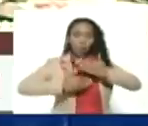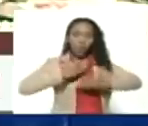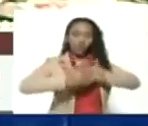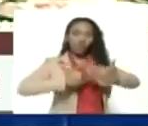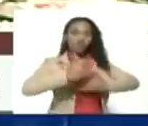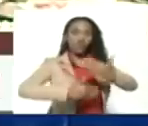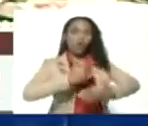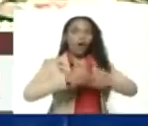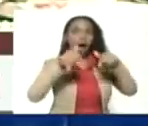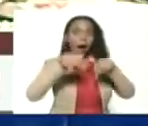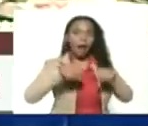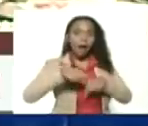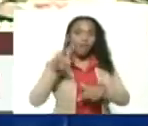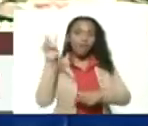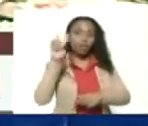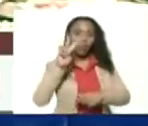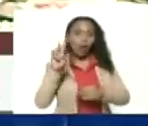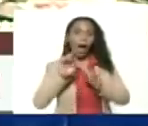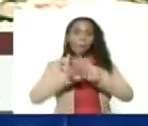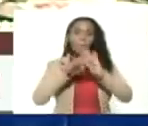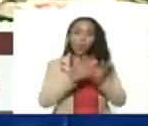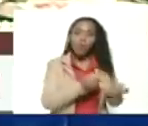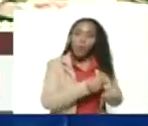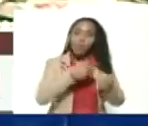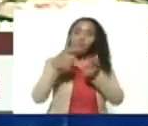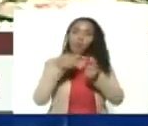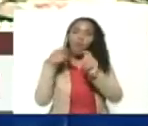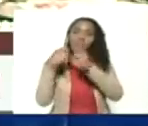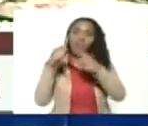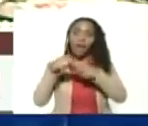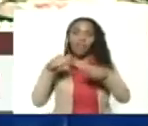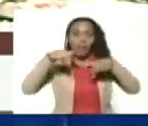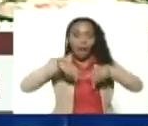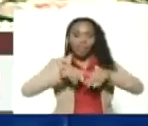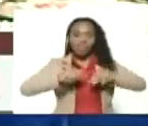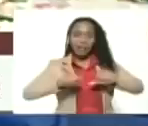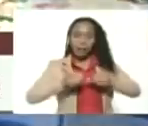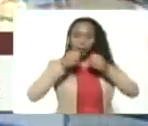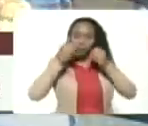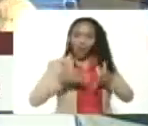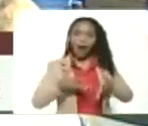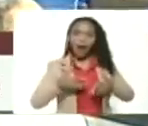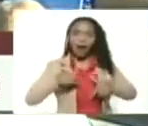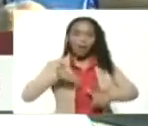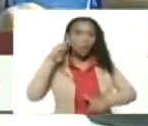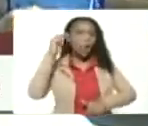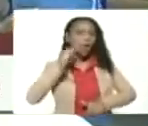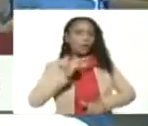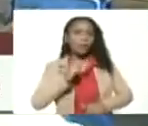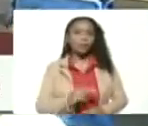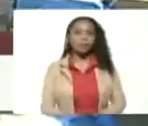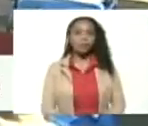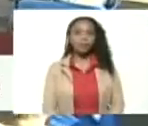poder exportar al mundo semilla venezolana de la tierra buena de Bolívar.